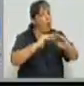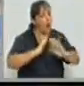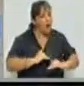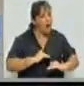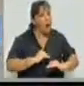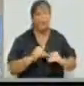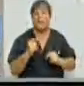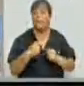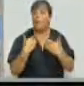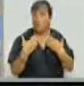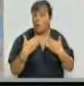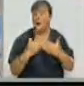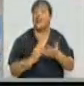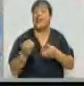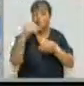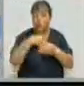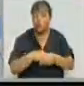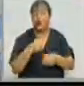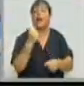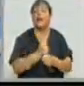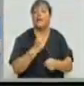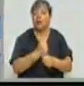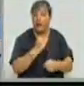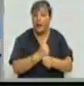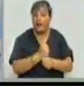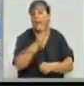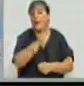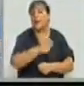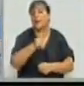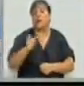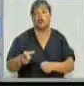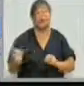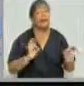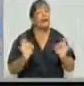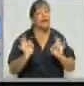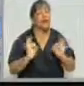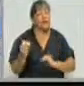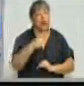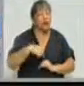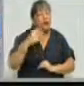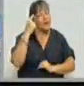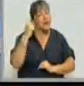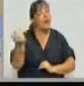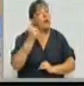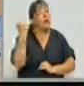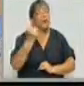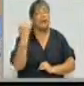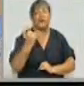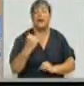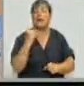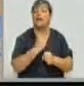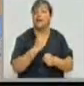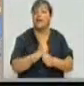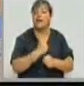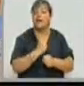que permite la inclusión laboral de las personas trans. Nos parece importante poder trabajar en